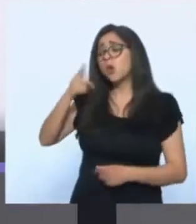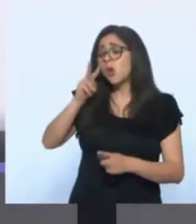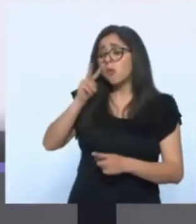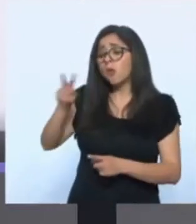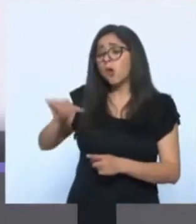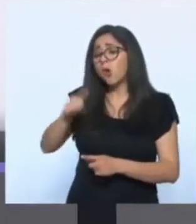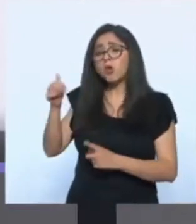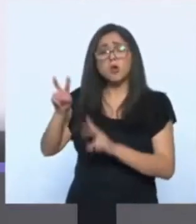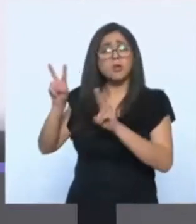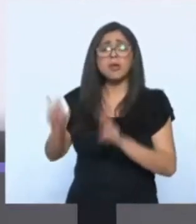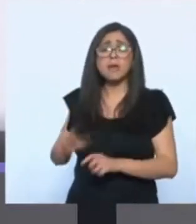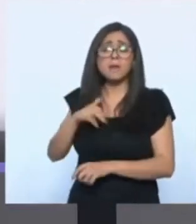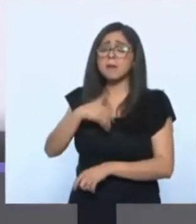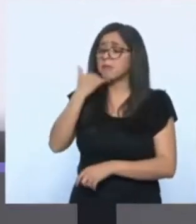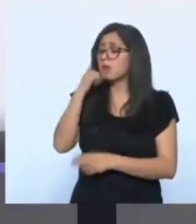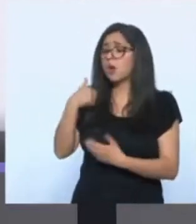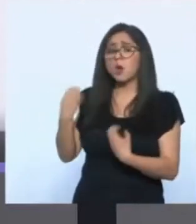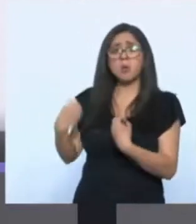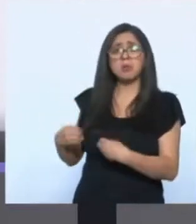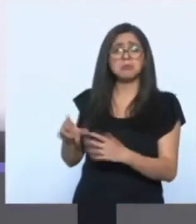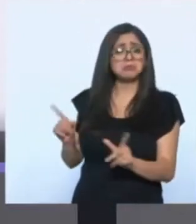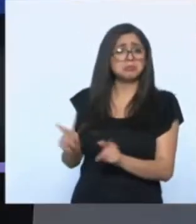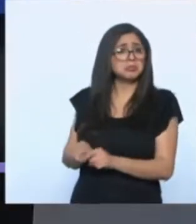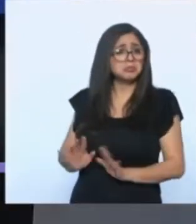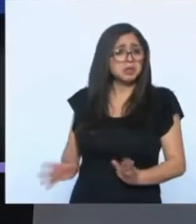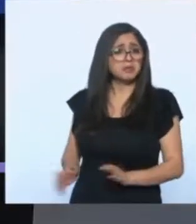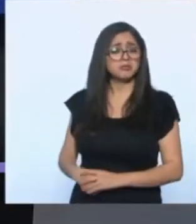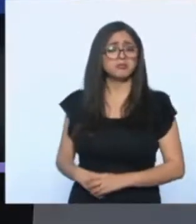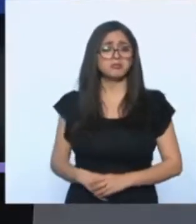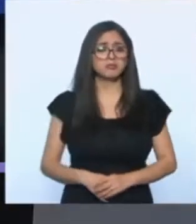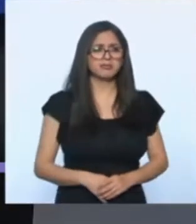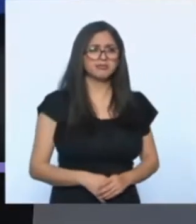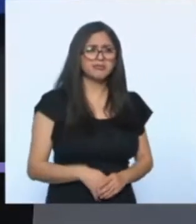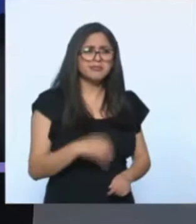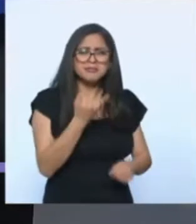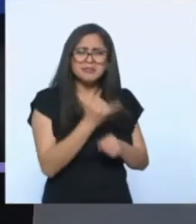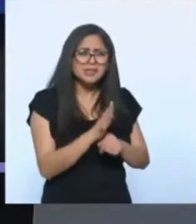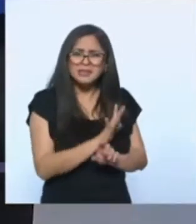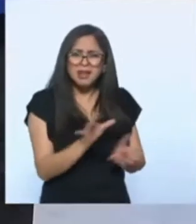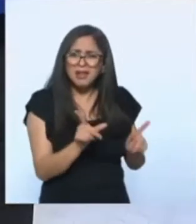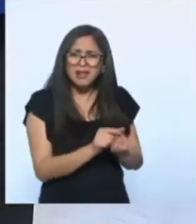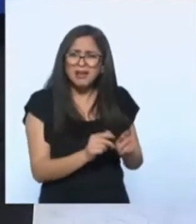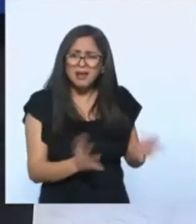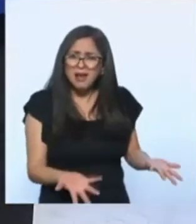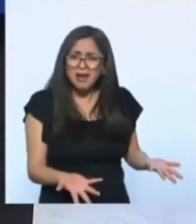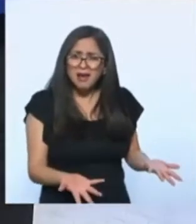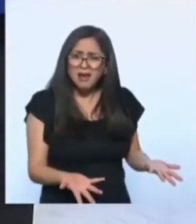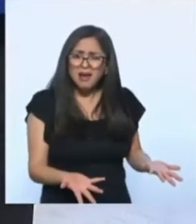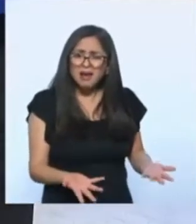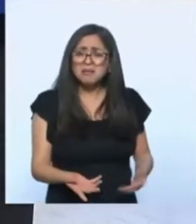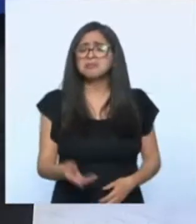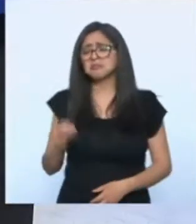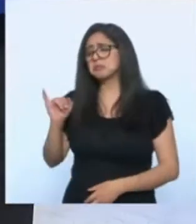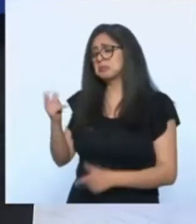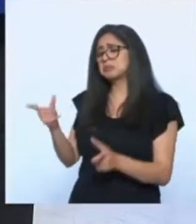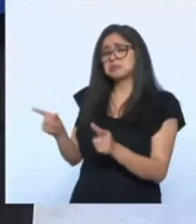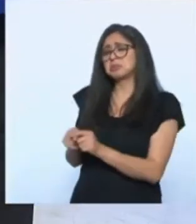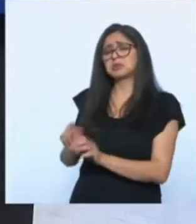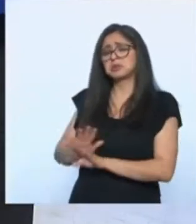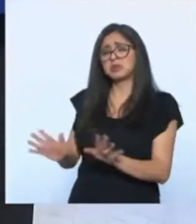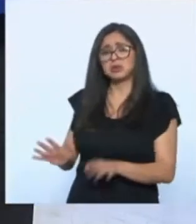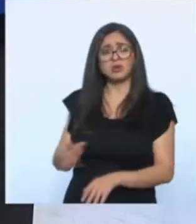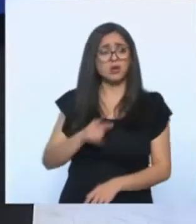ya. No puede ser, o sea, así de simple. Sí, así de simple. O sea, un varón diputado está obstaculizando estas iniciativas de ley.